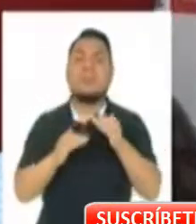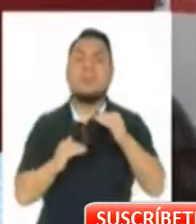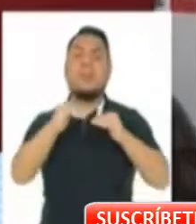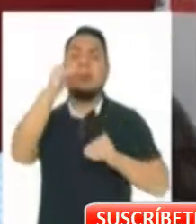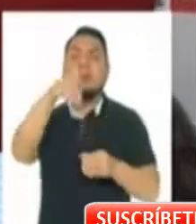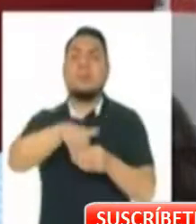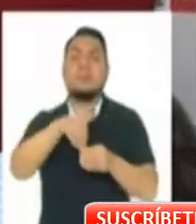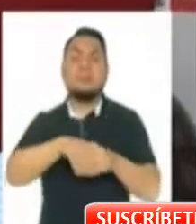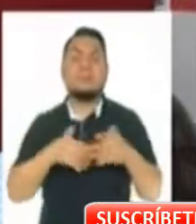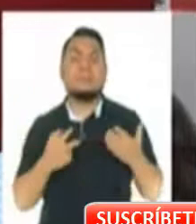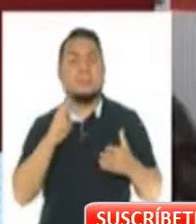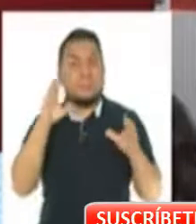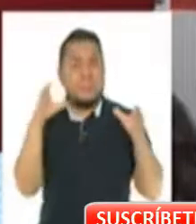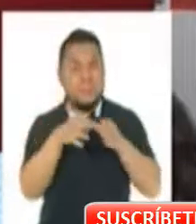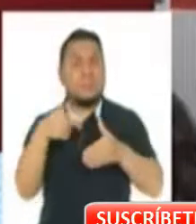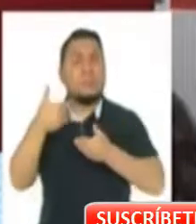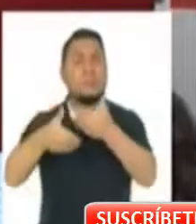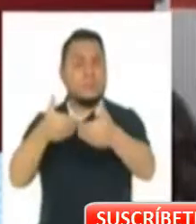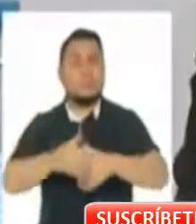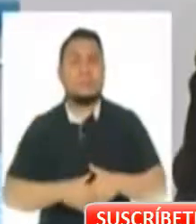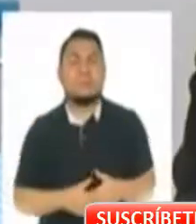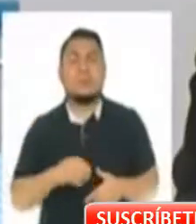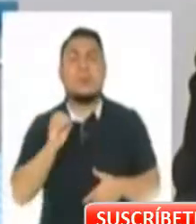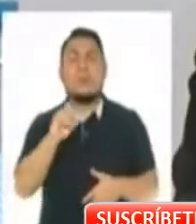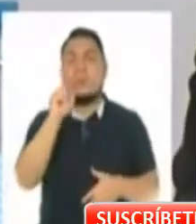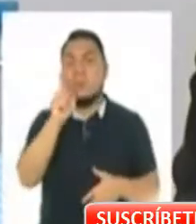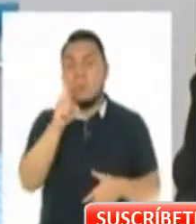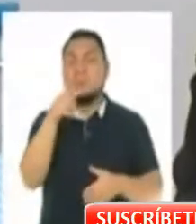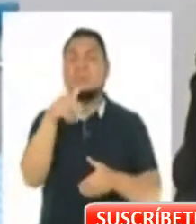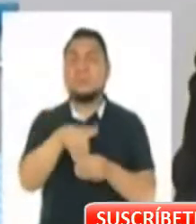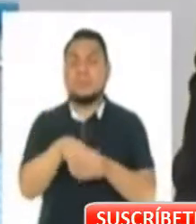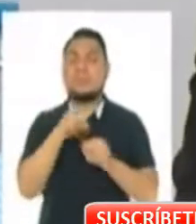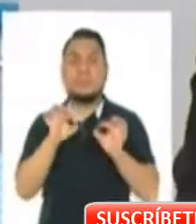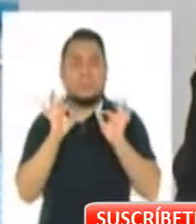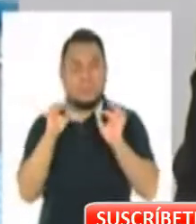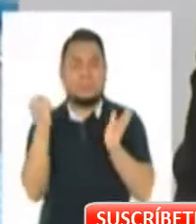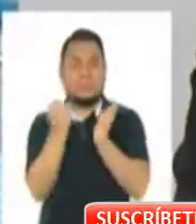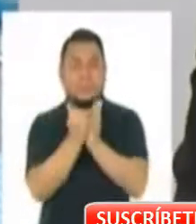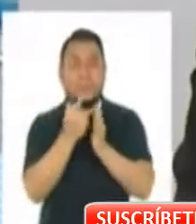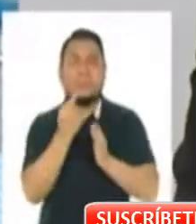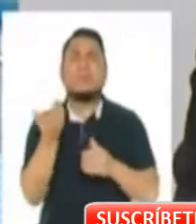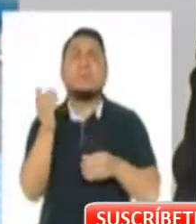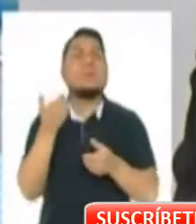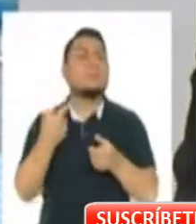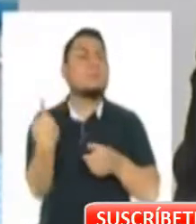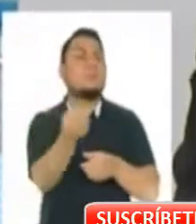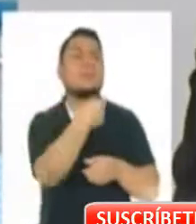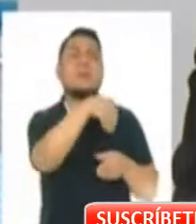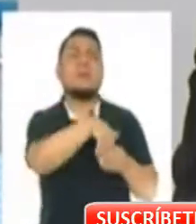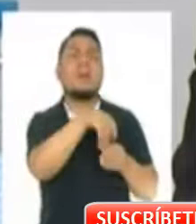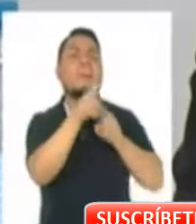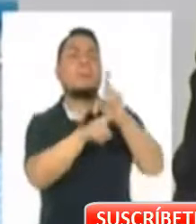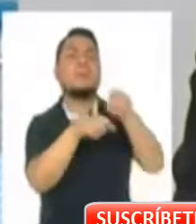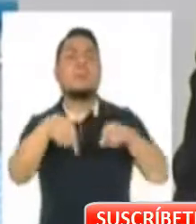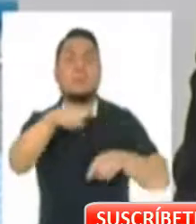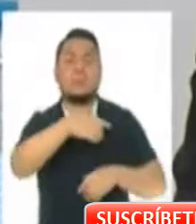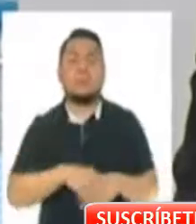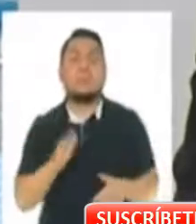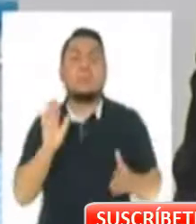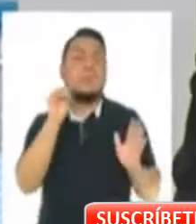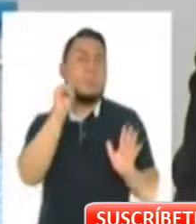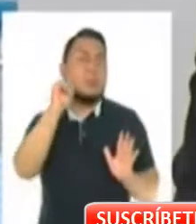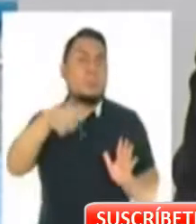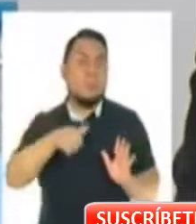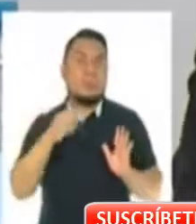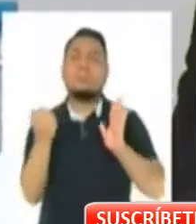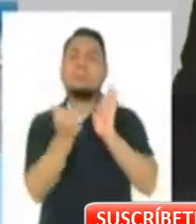esta cuestión de confianza. Espero que esta información les sea de su agrado. No olvides de suscribirte a nuestro canal, dale muchos like y